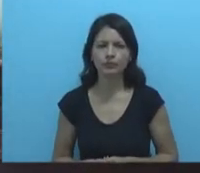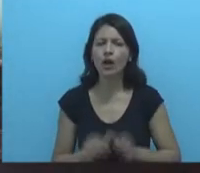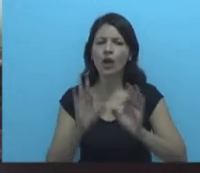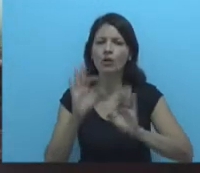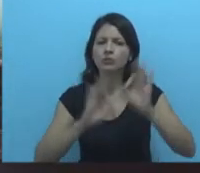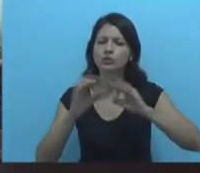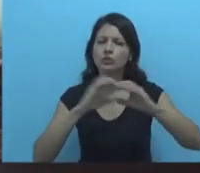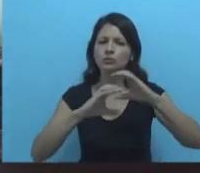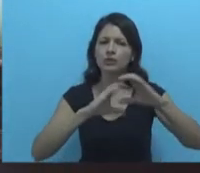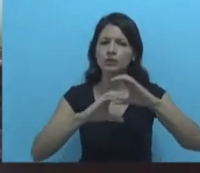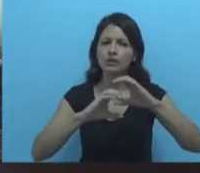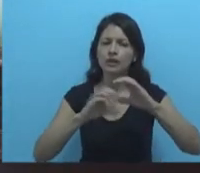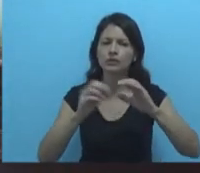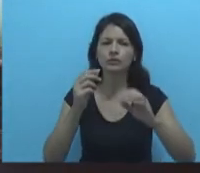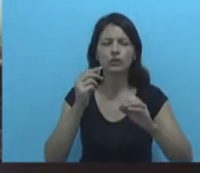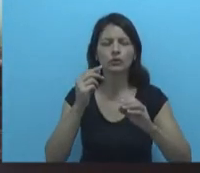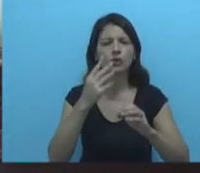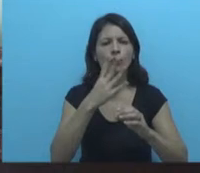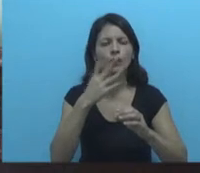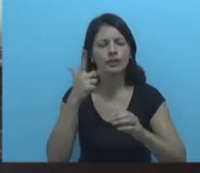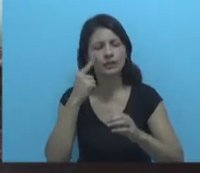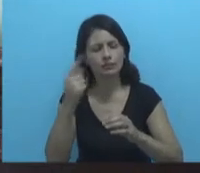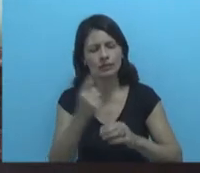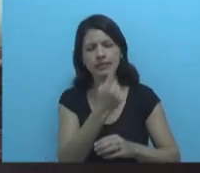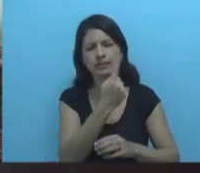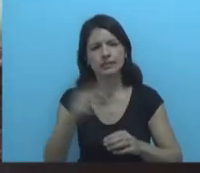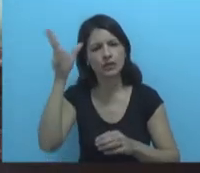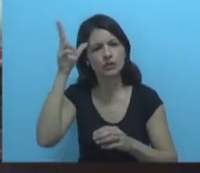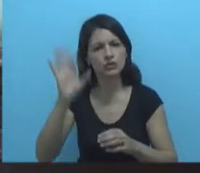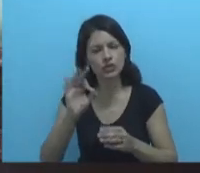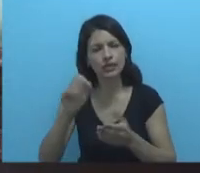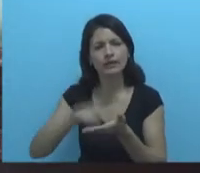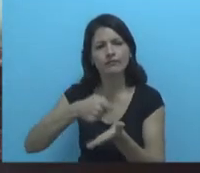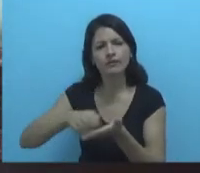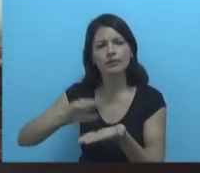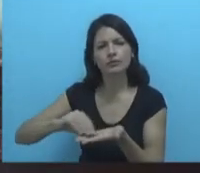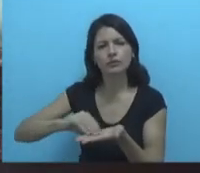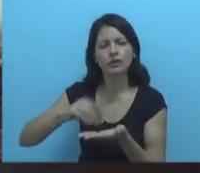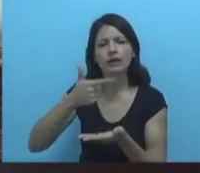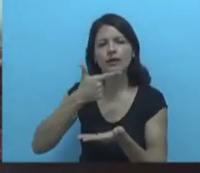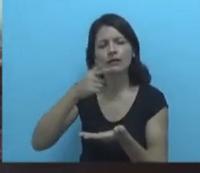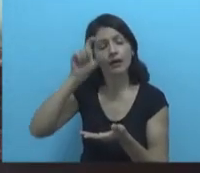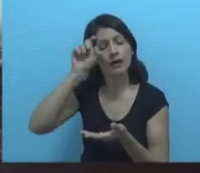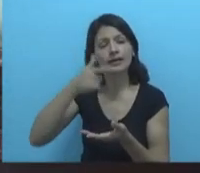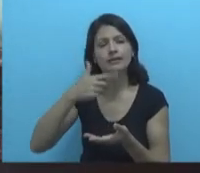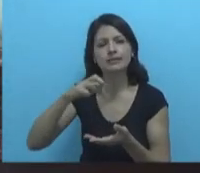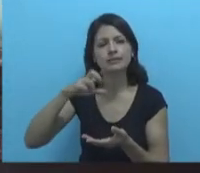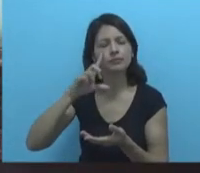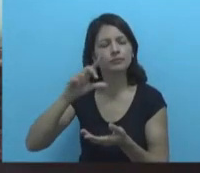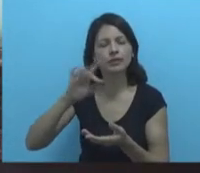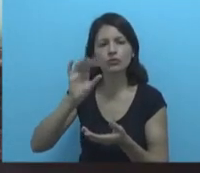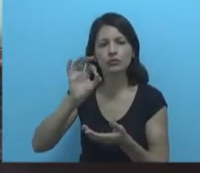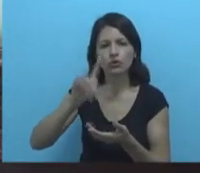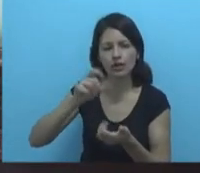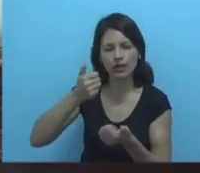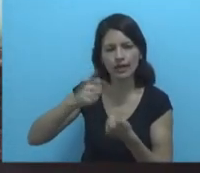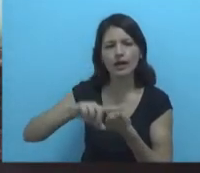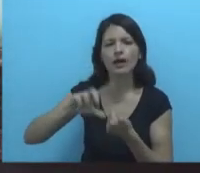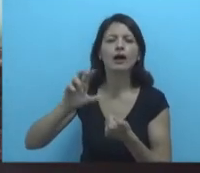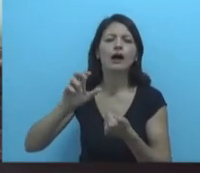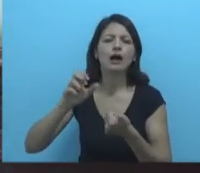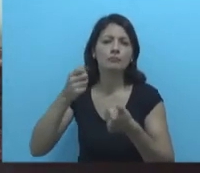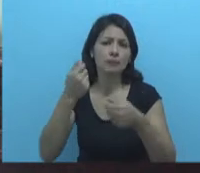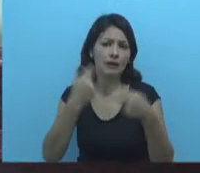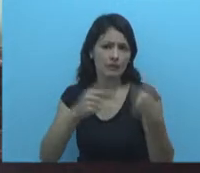Proyecto de comunicación 43.180, diputada Espíndola, con las firmas de la diputada Orsiani, Bastía, Puyaro,